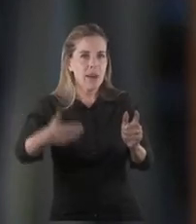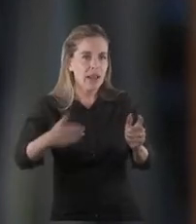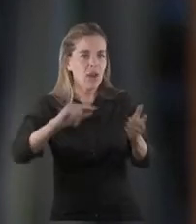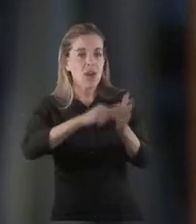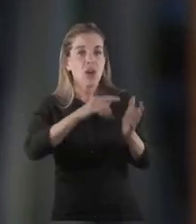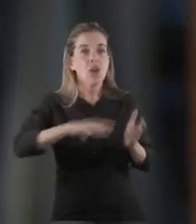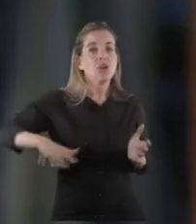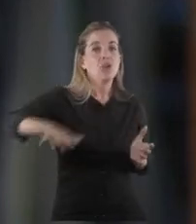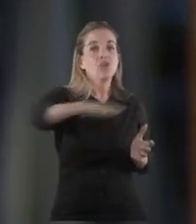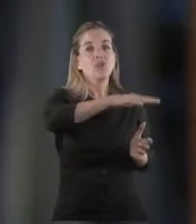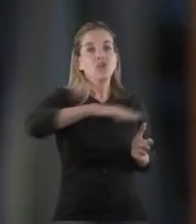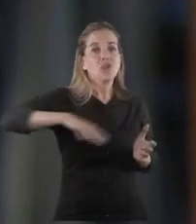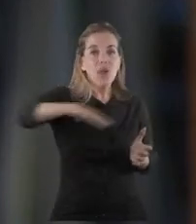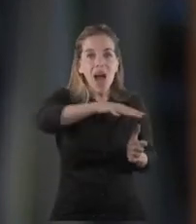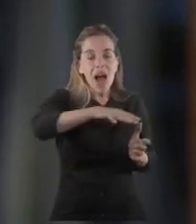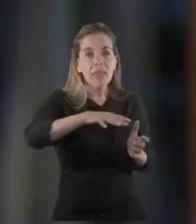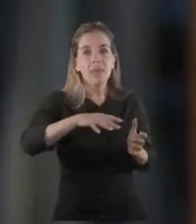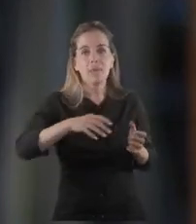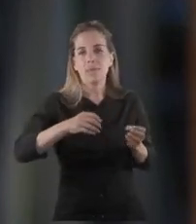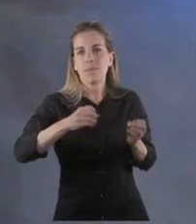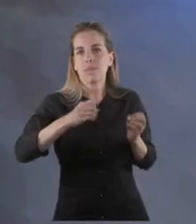a la región como marca